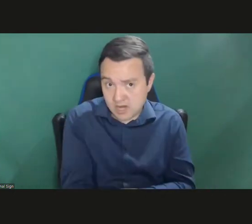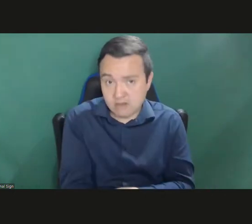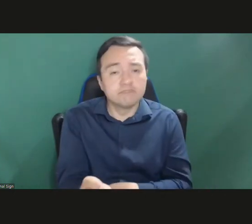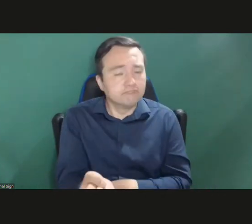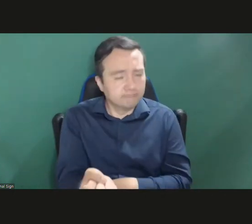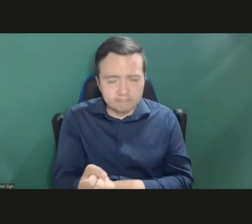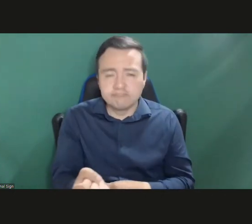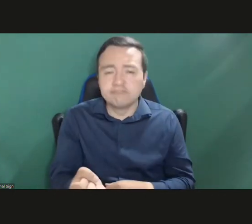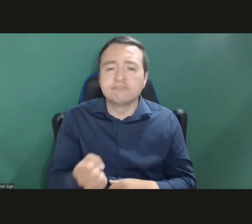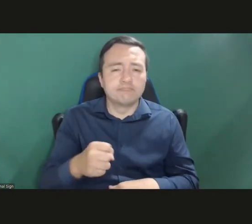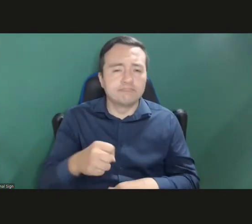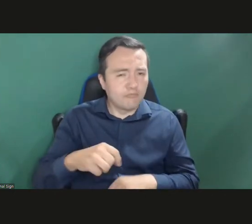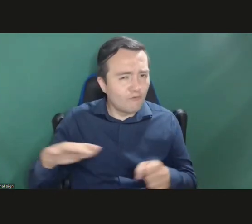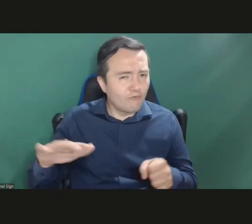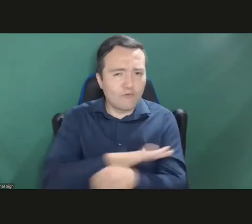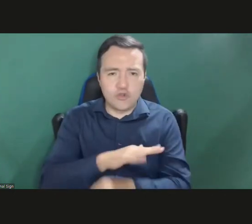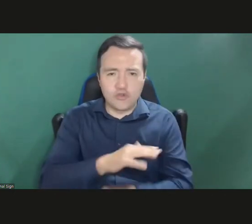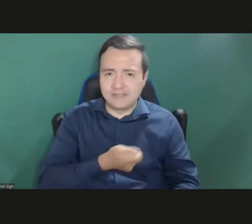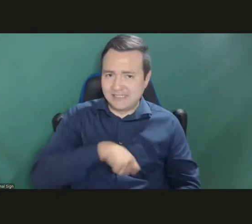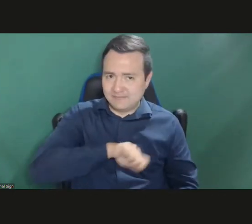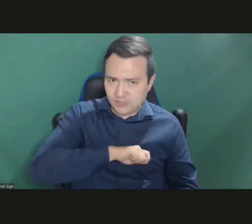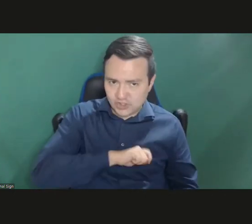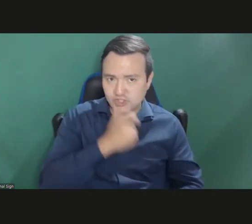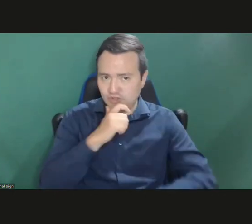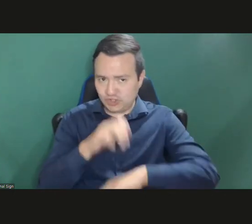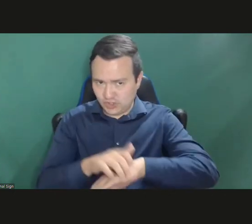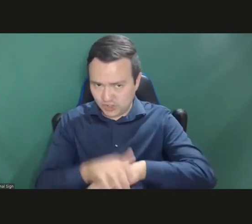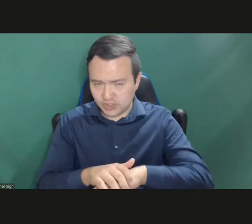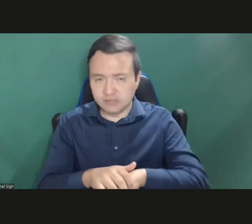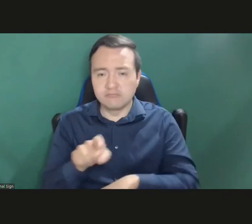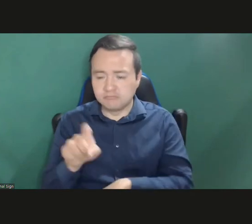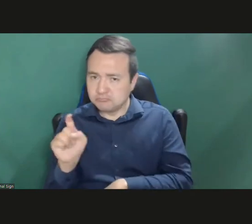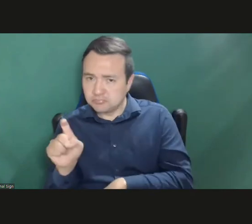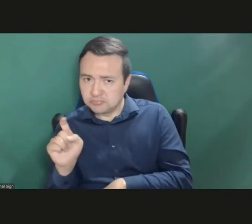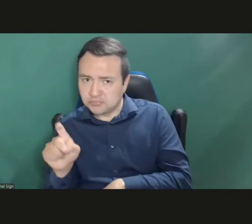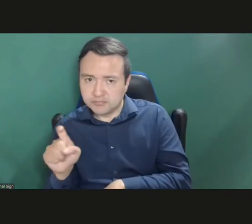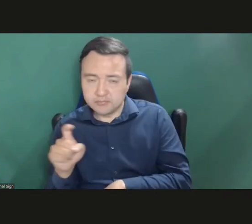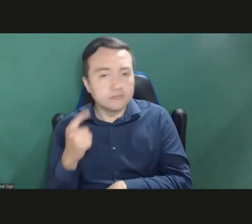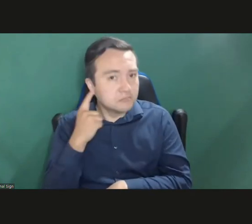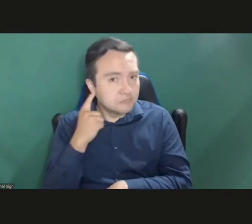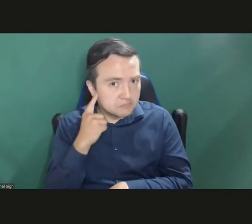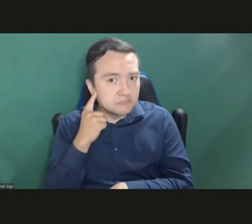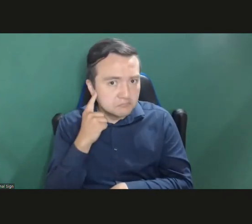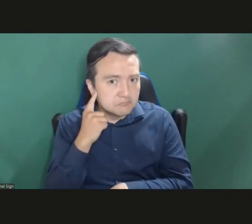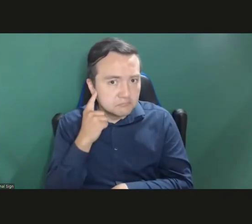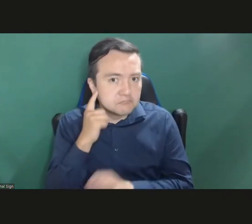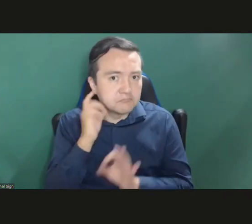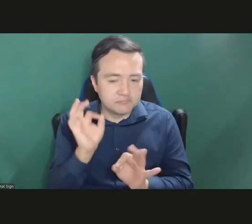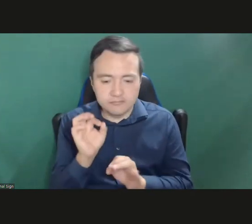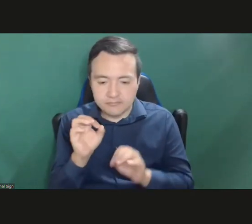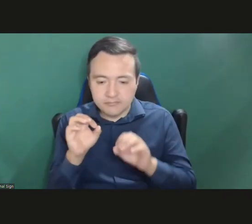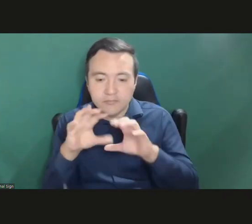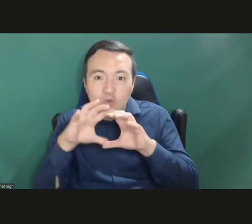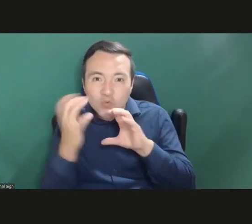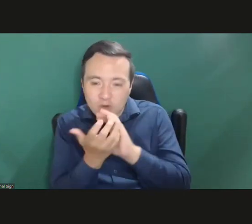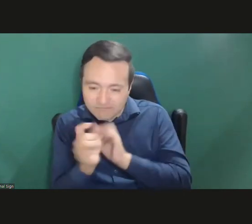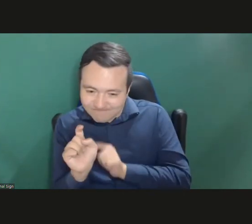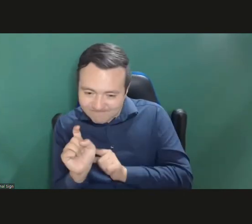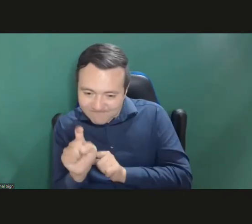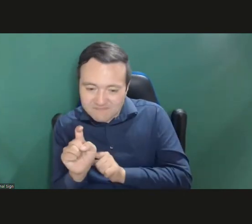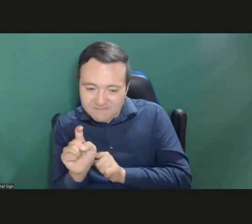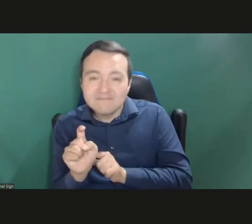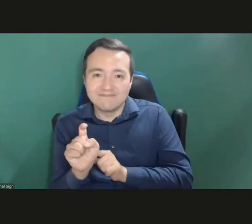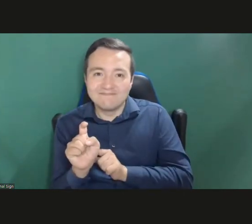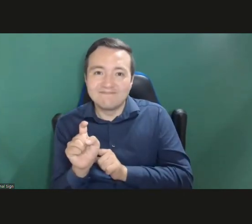español y al inglés y podrán encontrar la opción de interpretación haciendo clic sobre el icono de